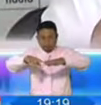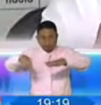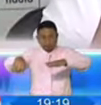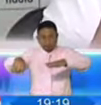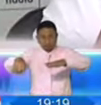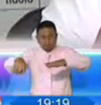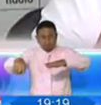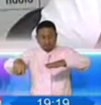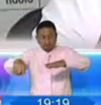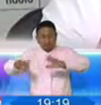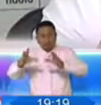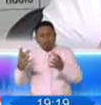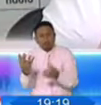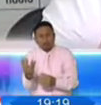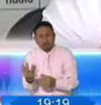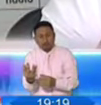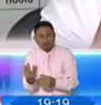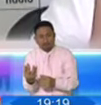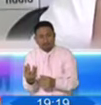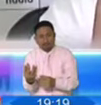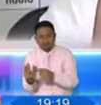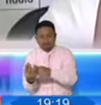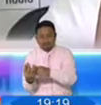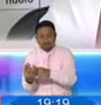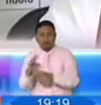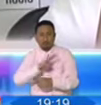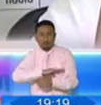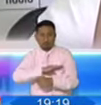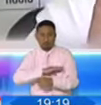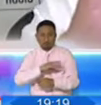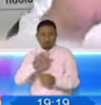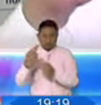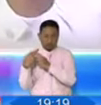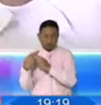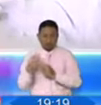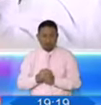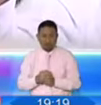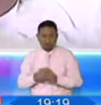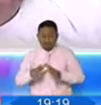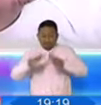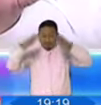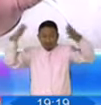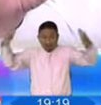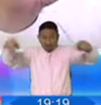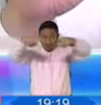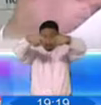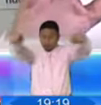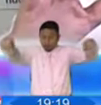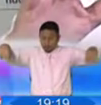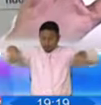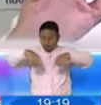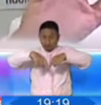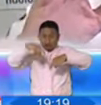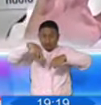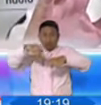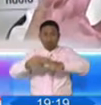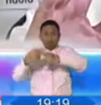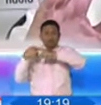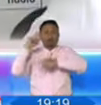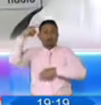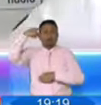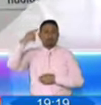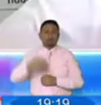parte pequeña de eso corresponde al municipio. La parte grande corresponde al